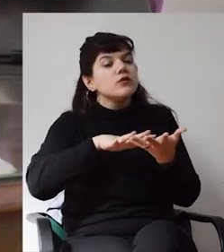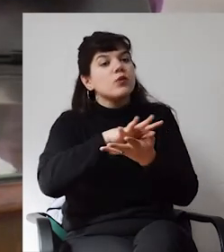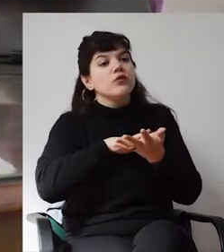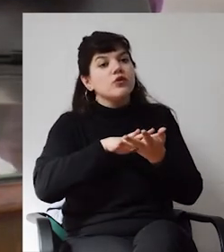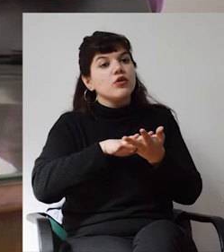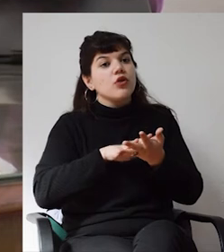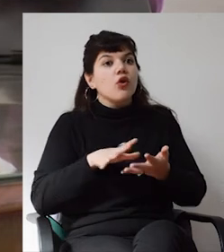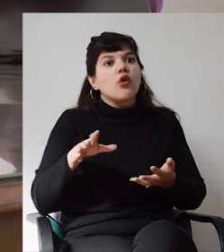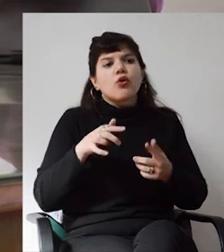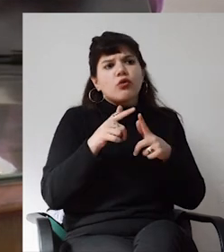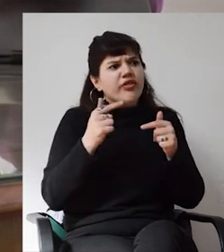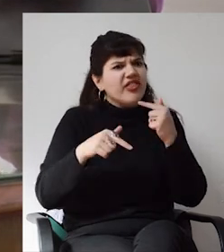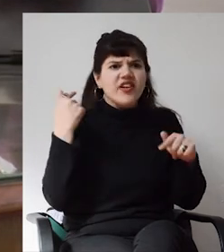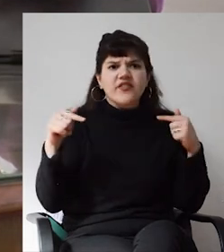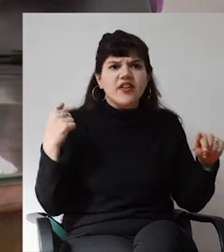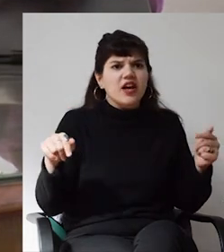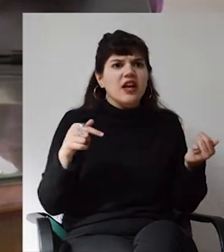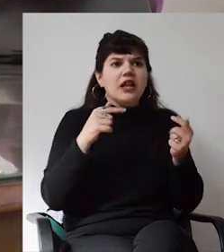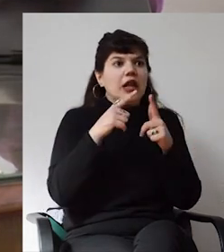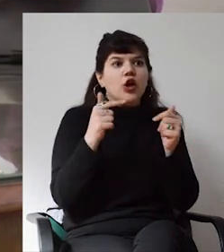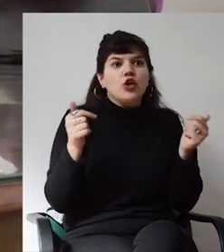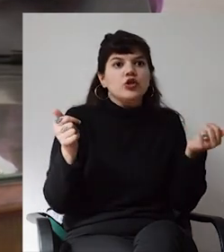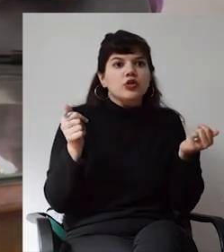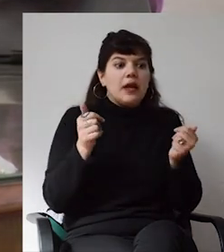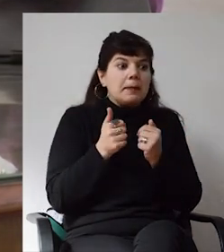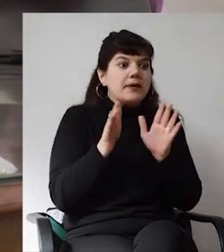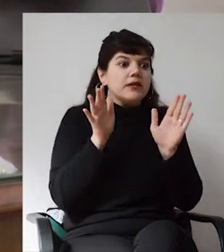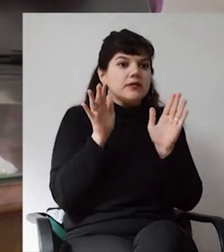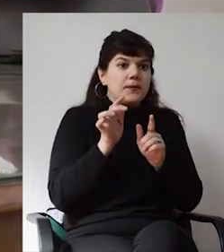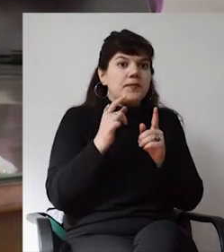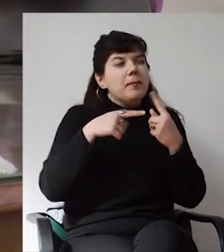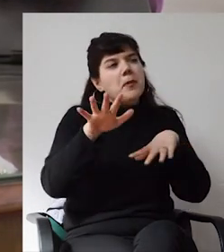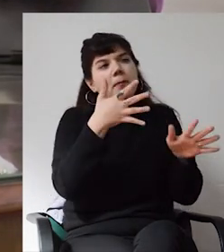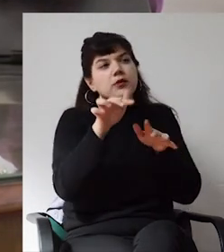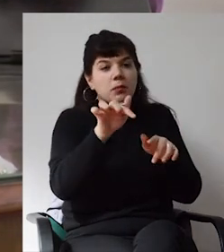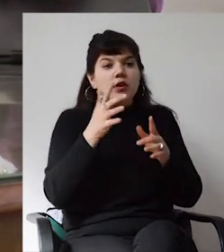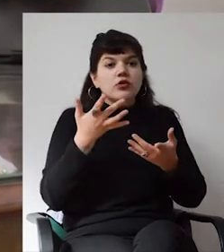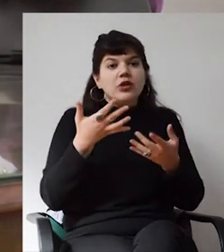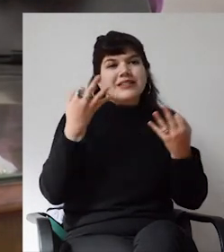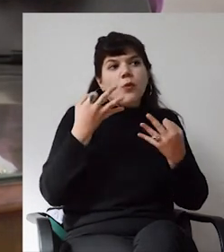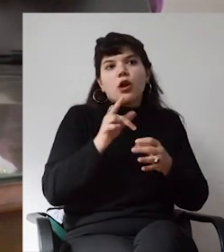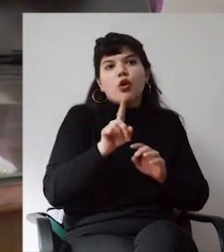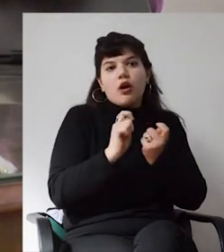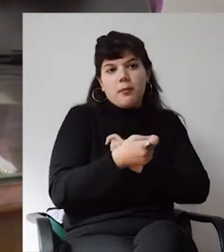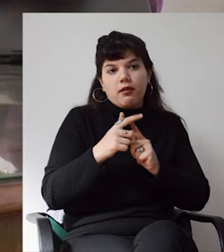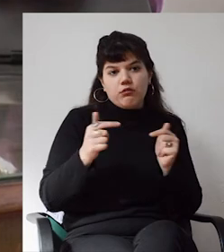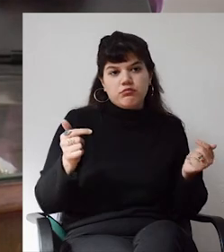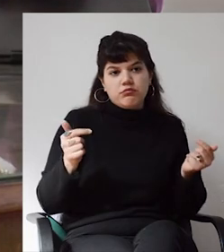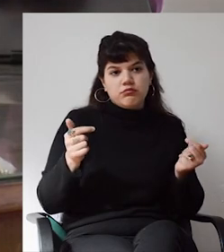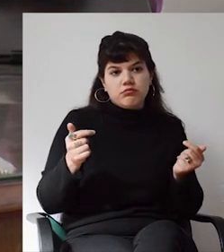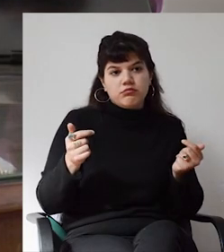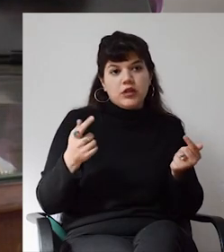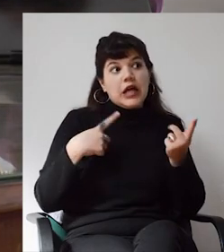situaciones con tantas garantías de partida que es más o menos la seguridad de que nada va a cambiar.